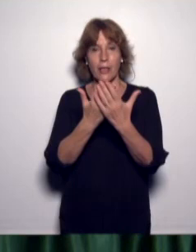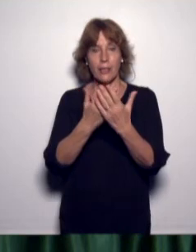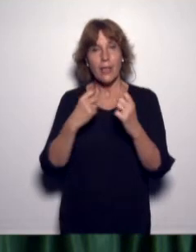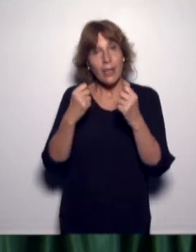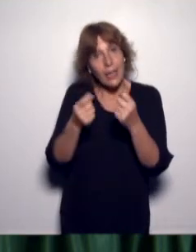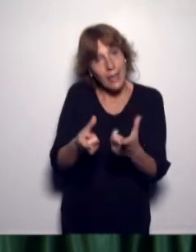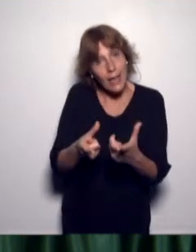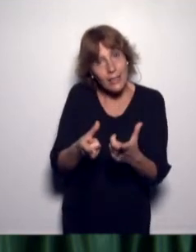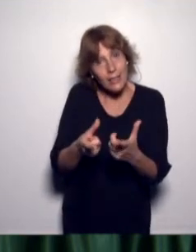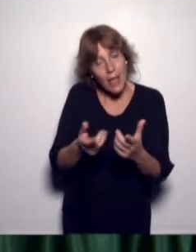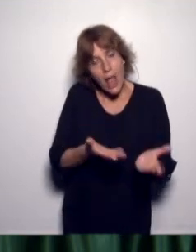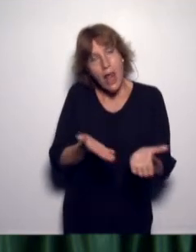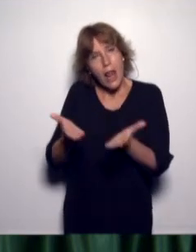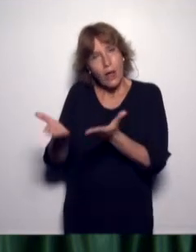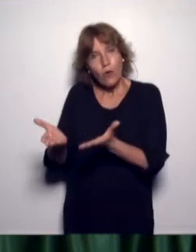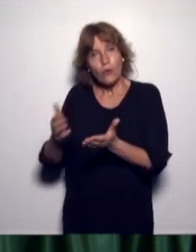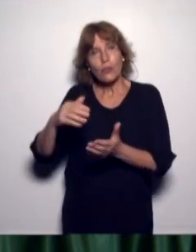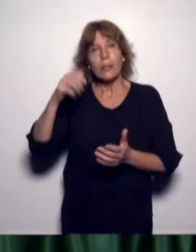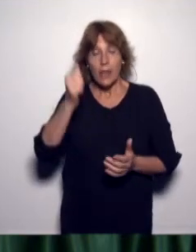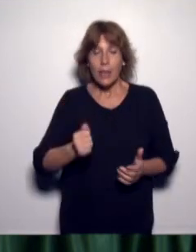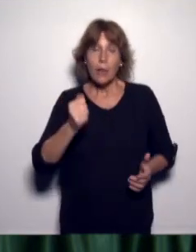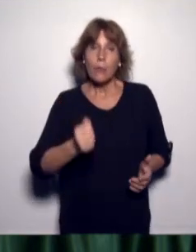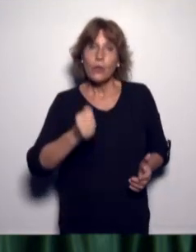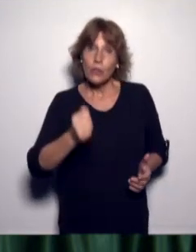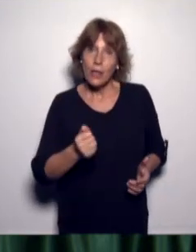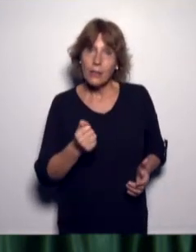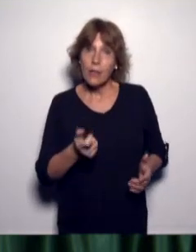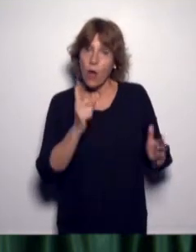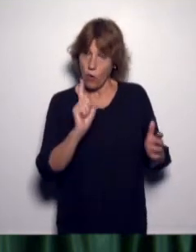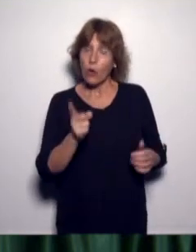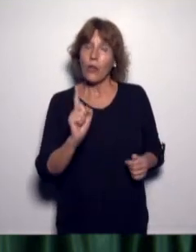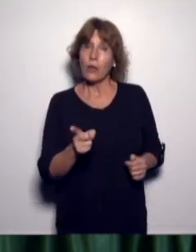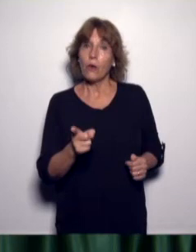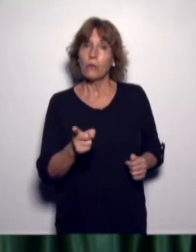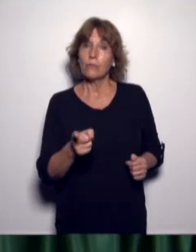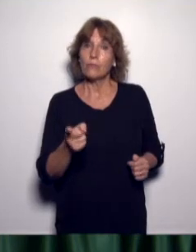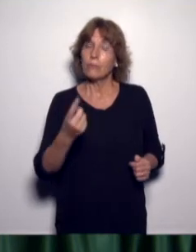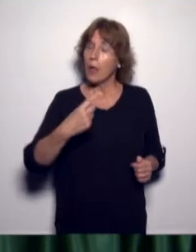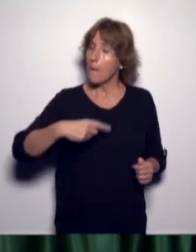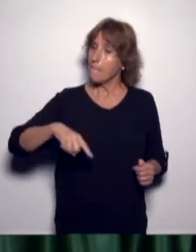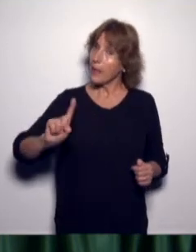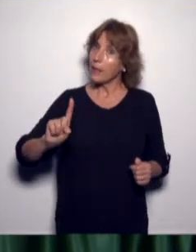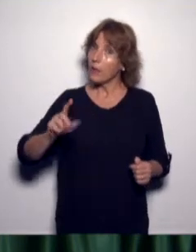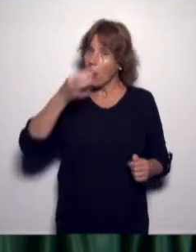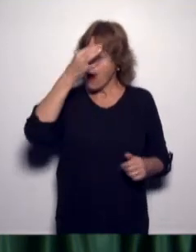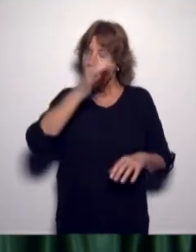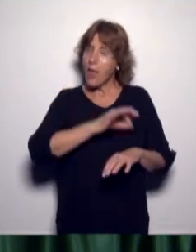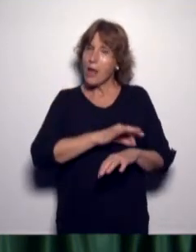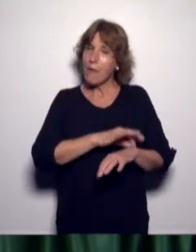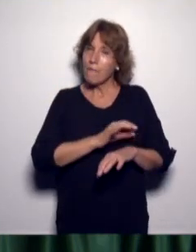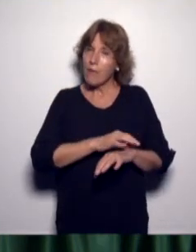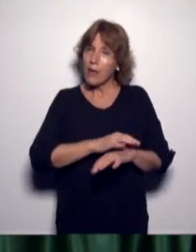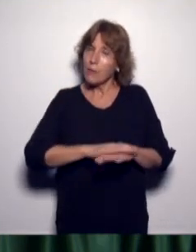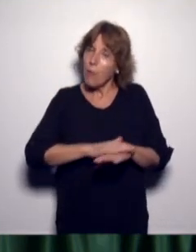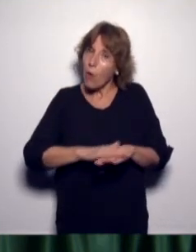que ordenó Moisés, para que le sirva de testimonio». Sin embargo, apenas se fue, empezó